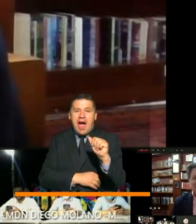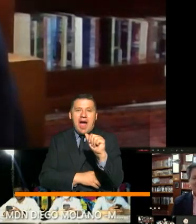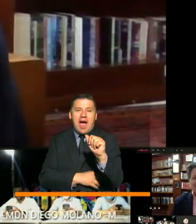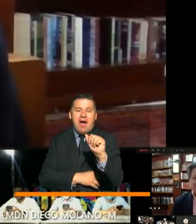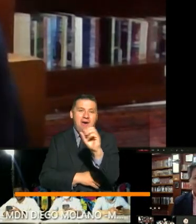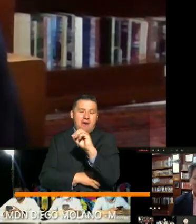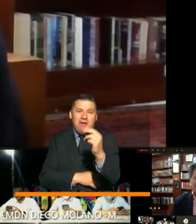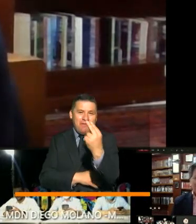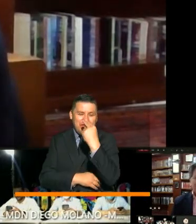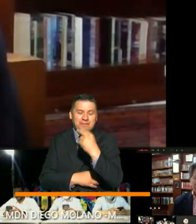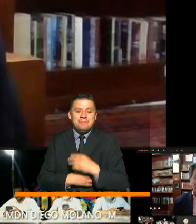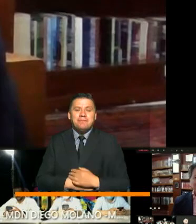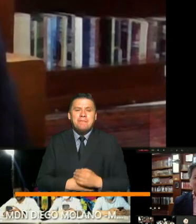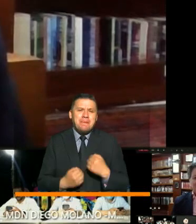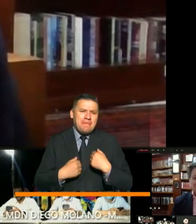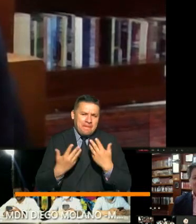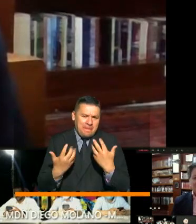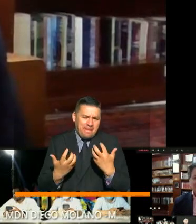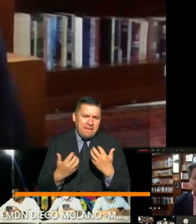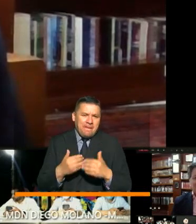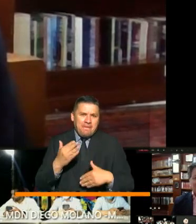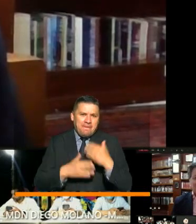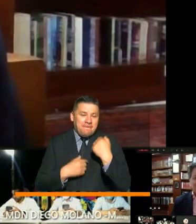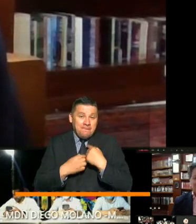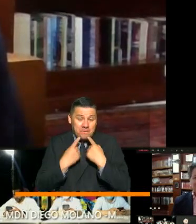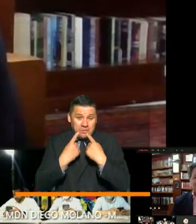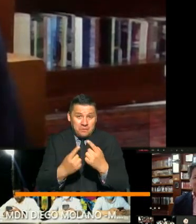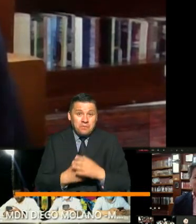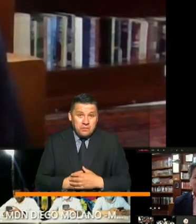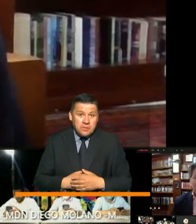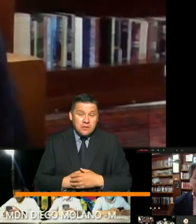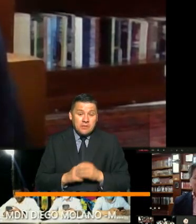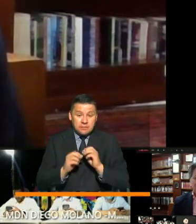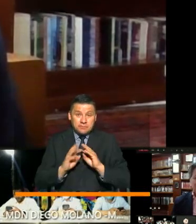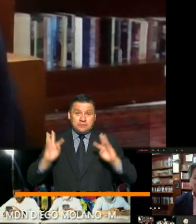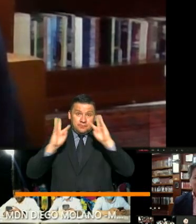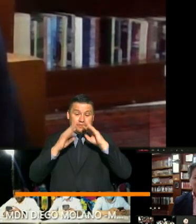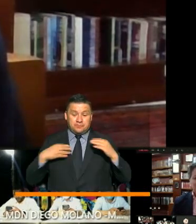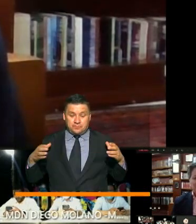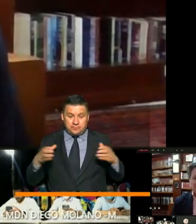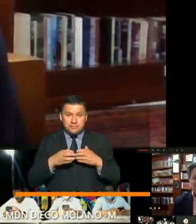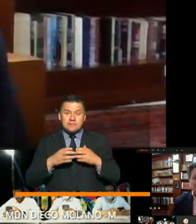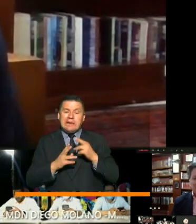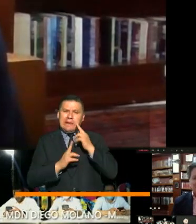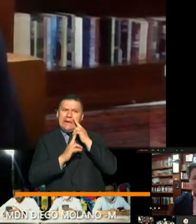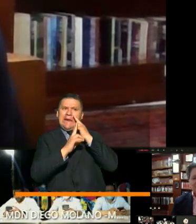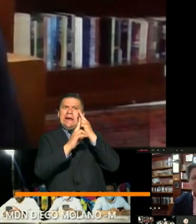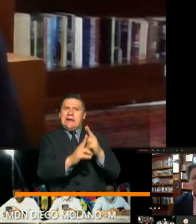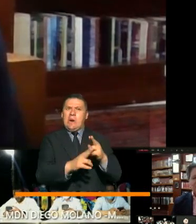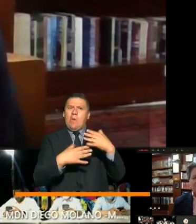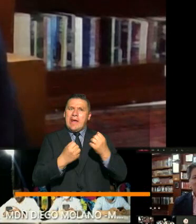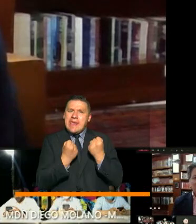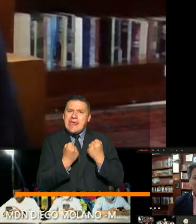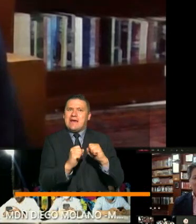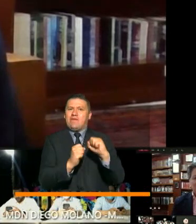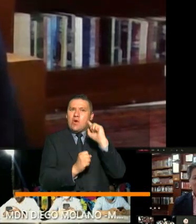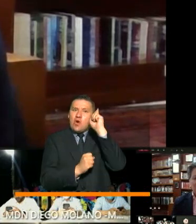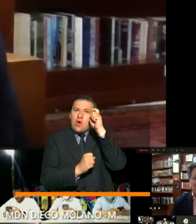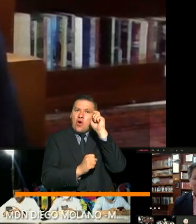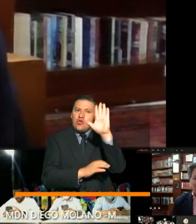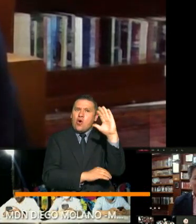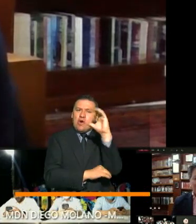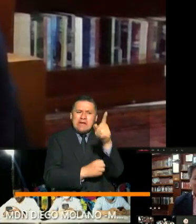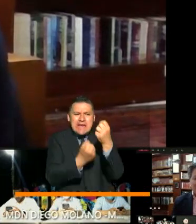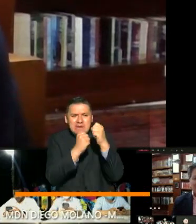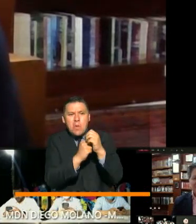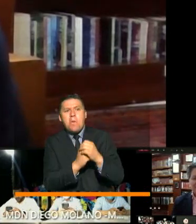viendo. Quisiera empezar diciendo que desde Naciones Unidas hemos reconocido el enorme esfuerzo que ha hecho el gobierno de